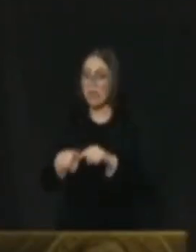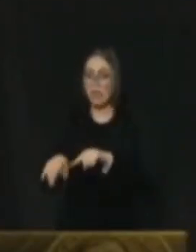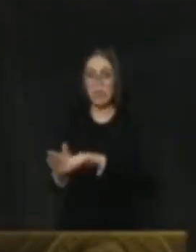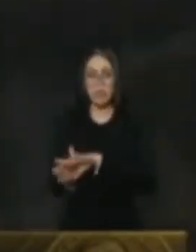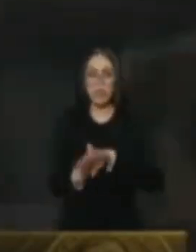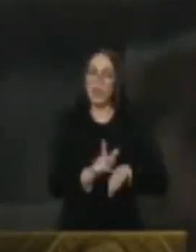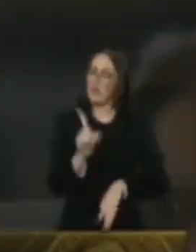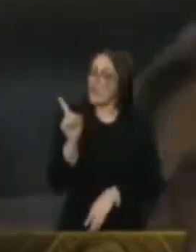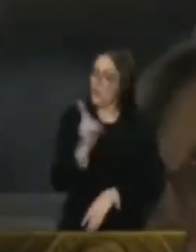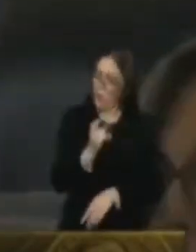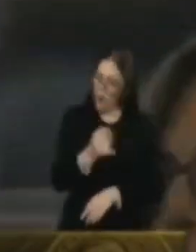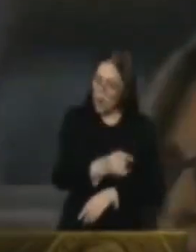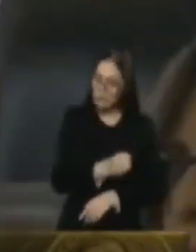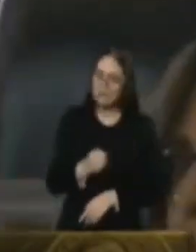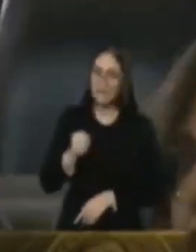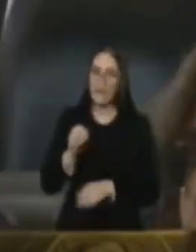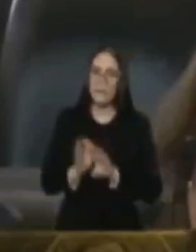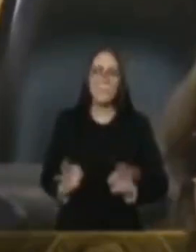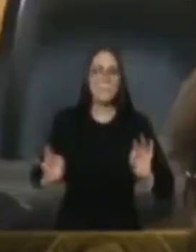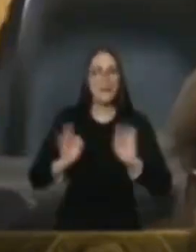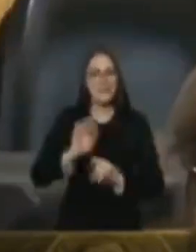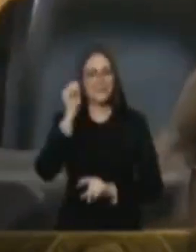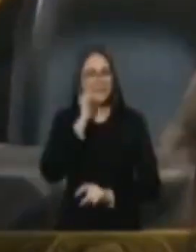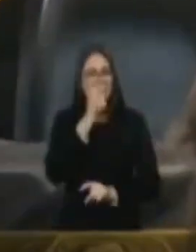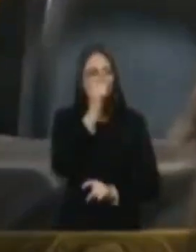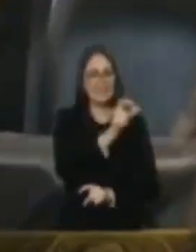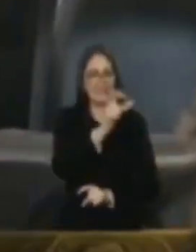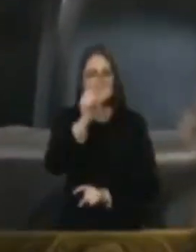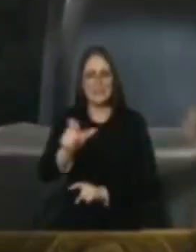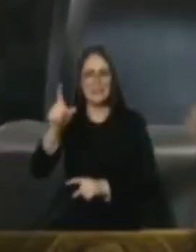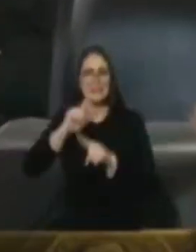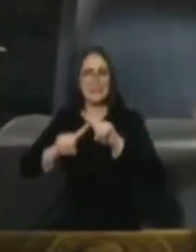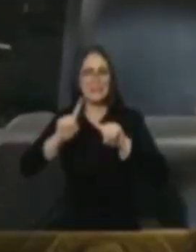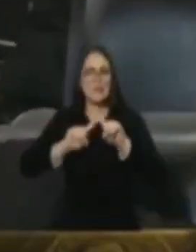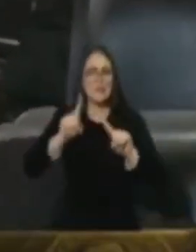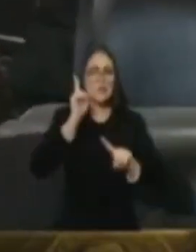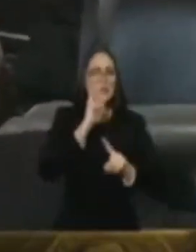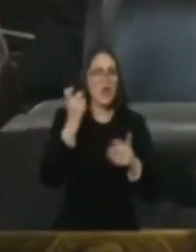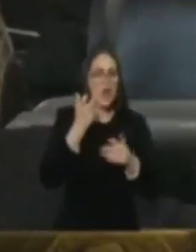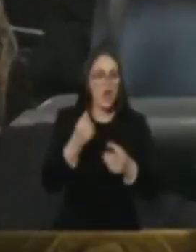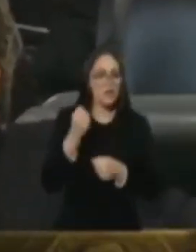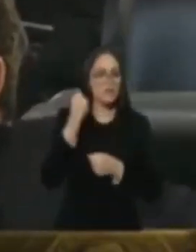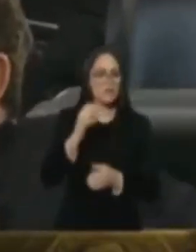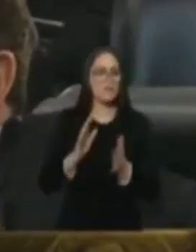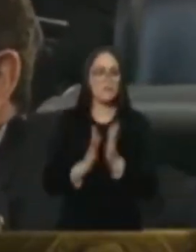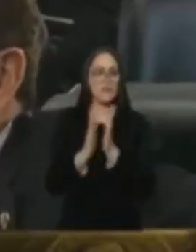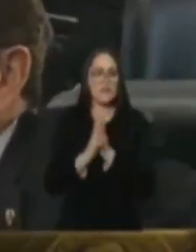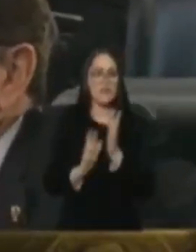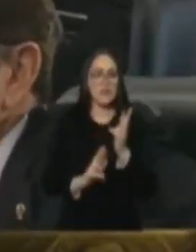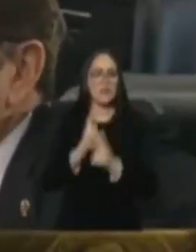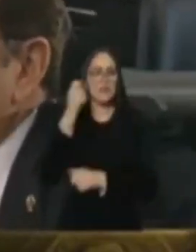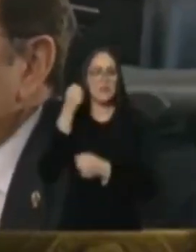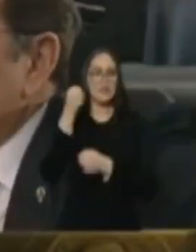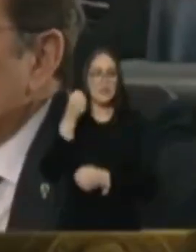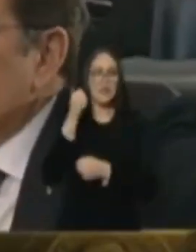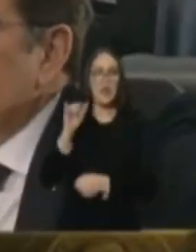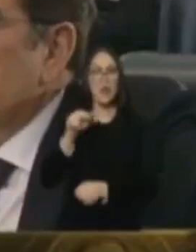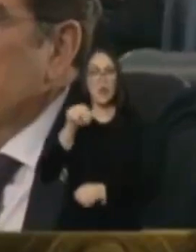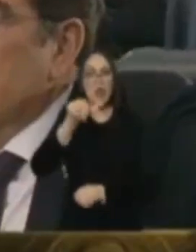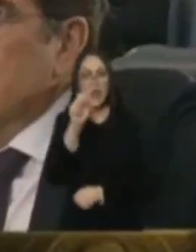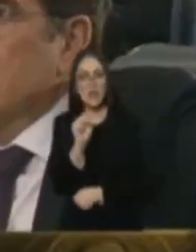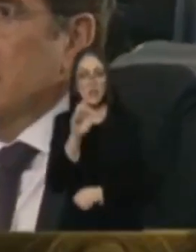participaban activamente en la revolución se les decía vivanderas, comideras, soldaderas,